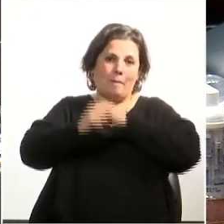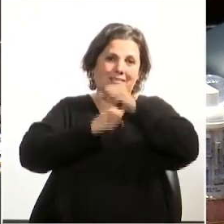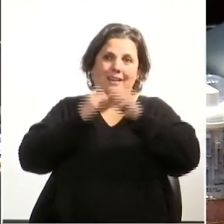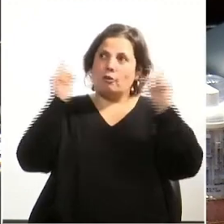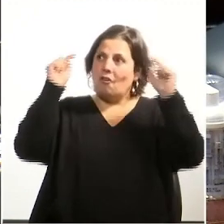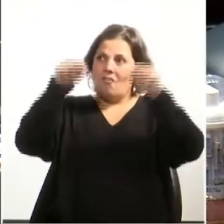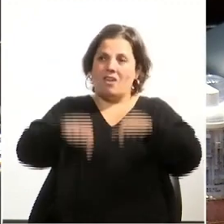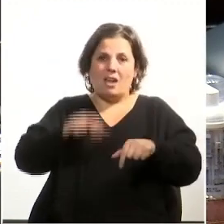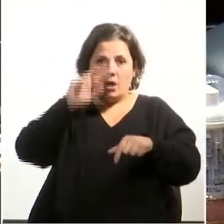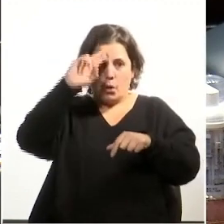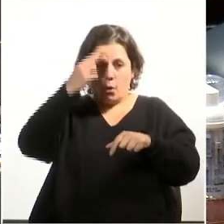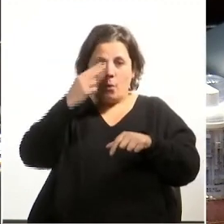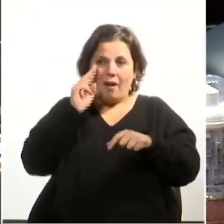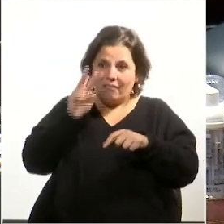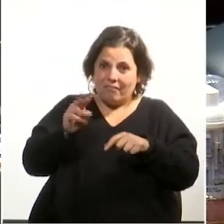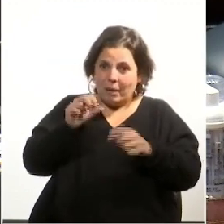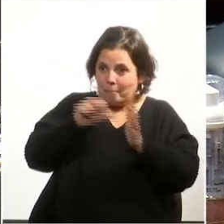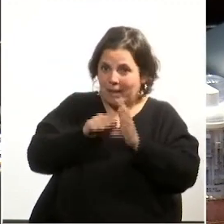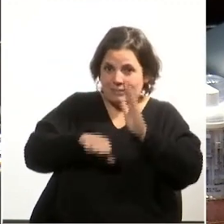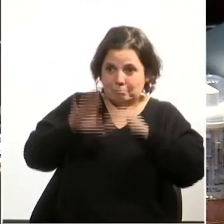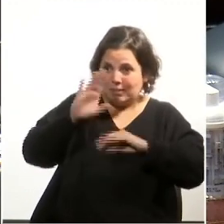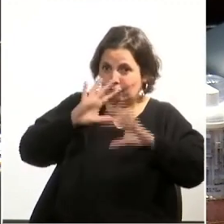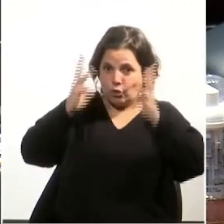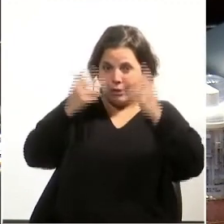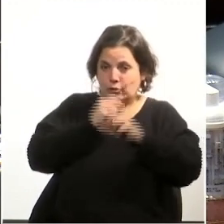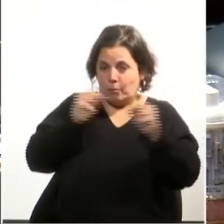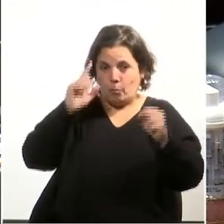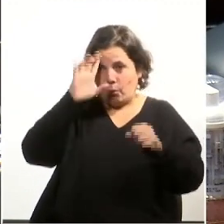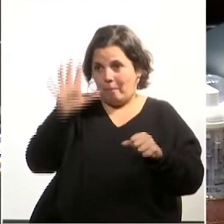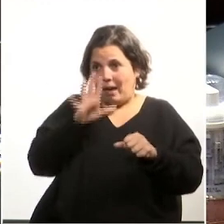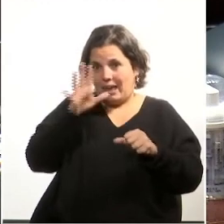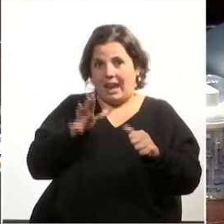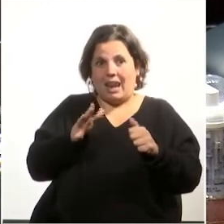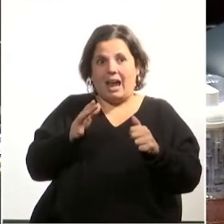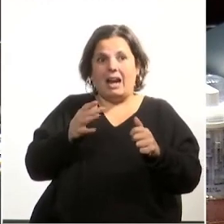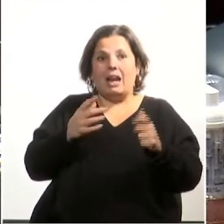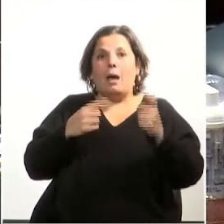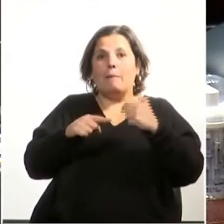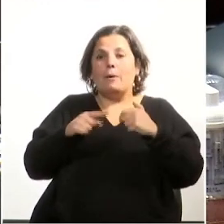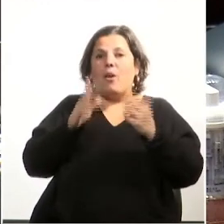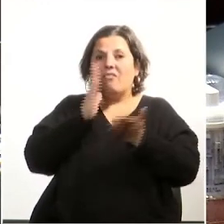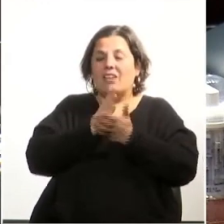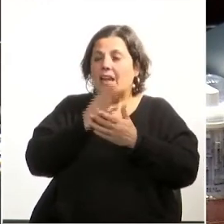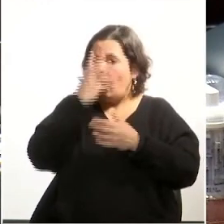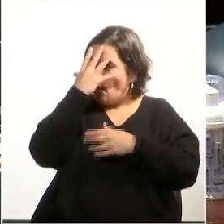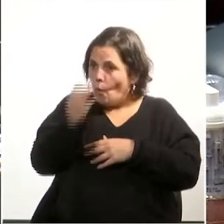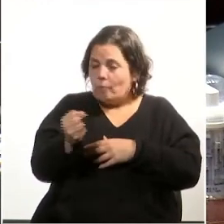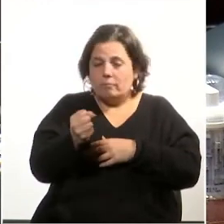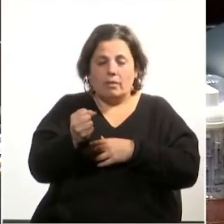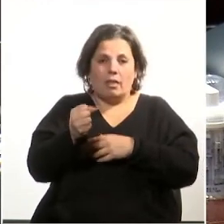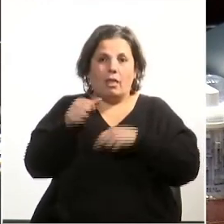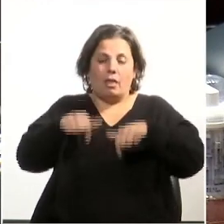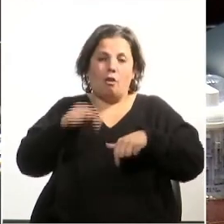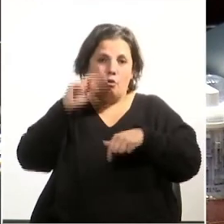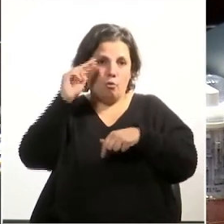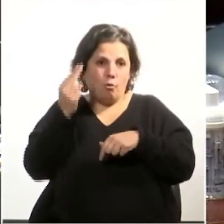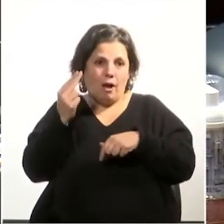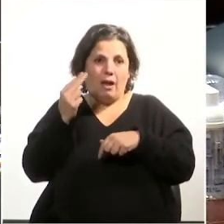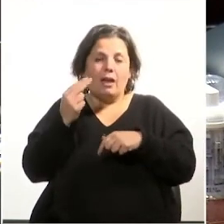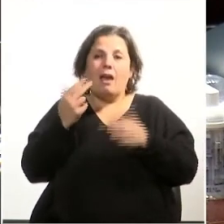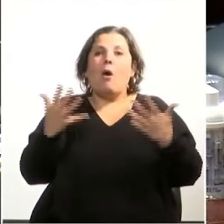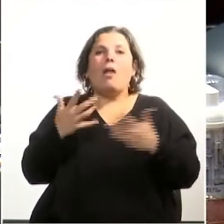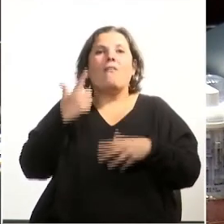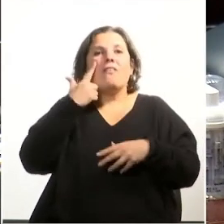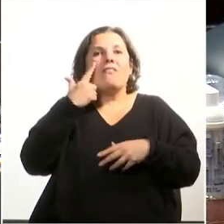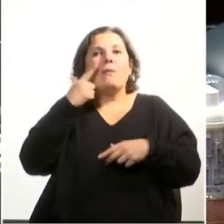país más violento que pudo imaginarse, y sin embargo, bueno, termina siendo cautivado por el Uruguay. Y